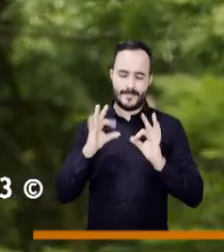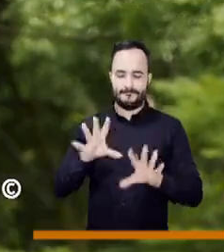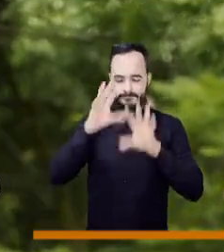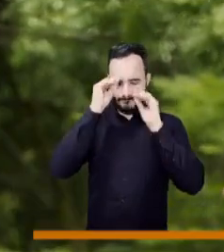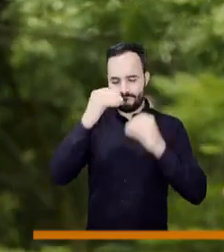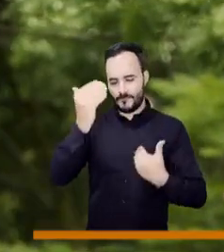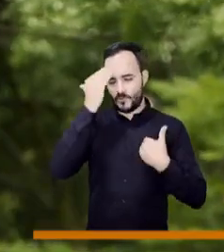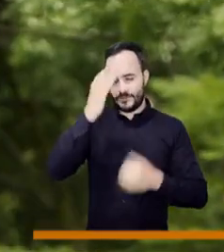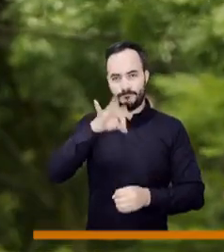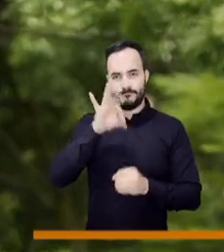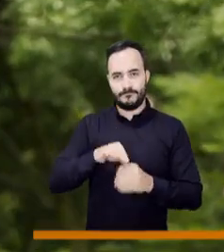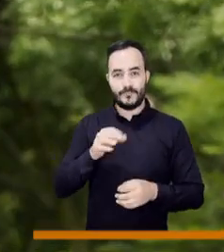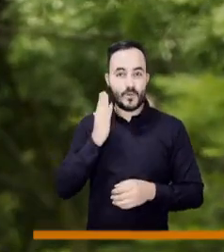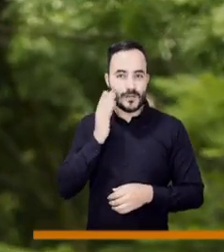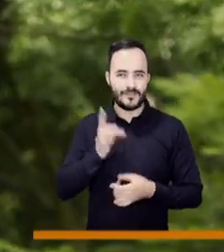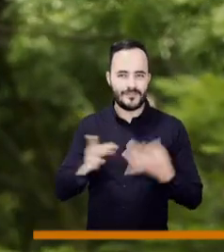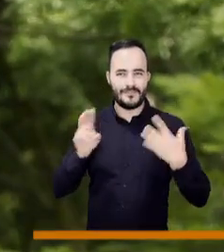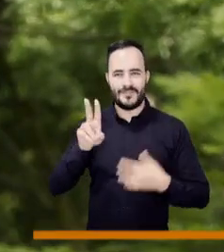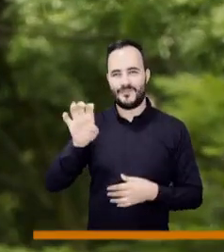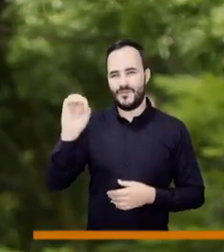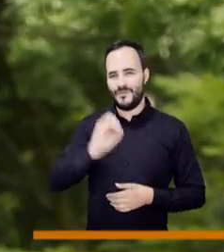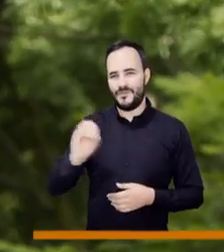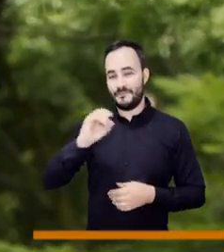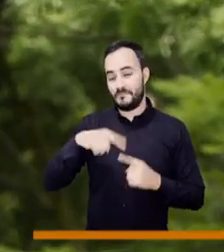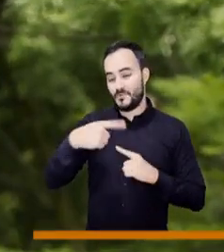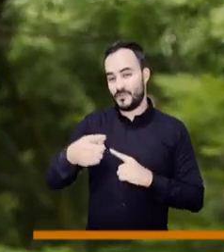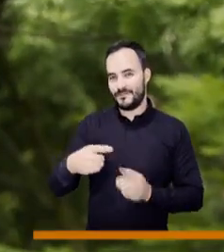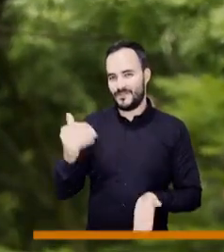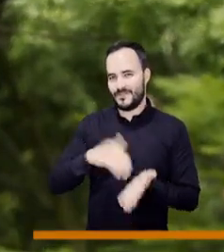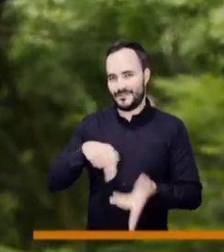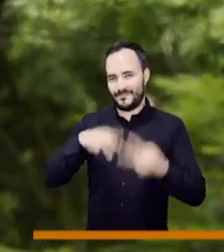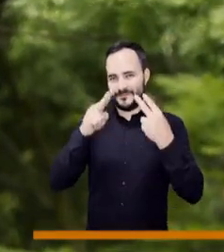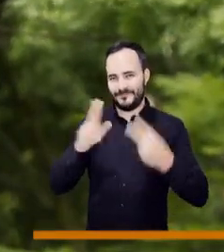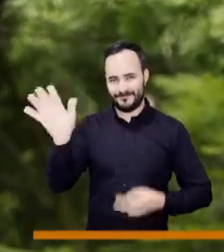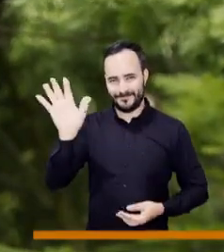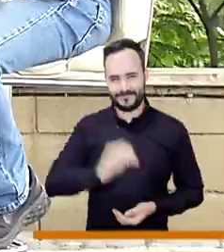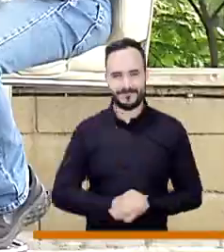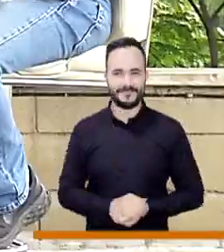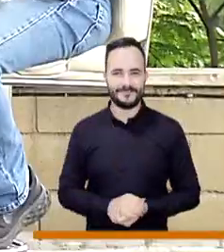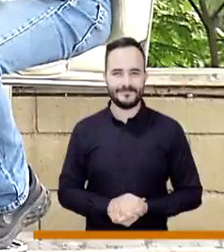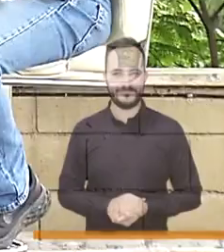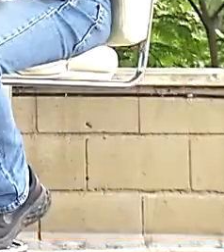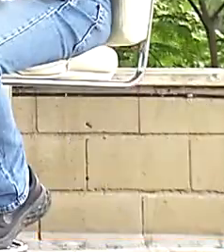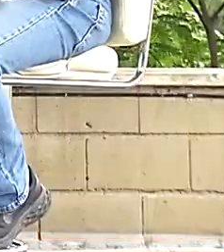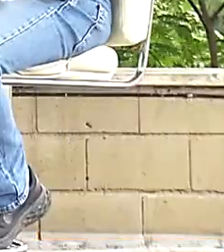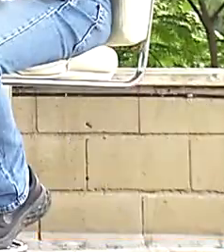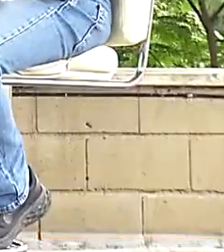responsablemente el próximo 29 de octubre. Y nosotros nos vemos en una próxima.